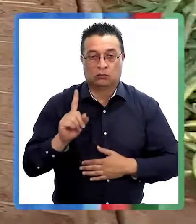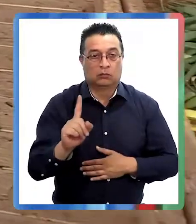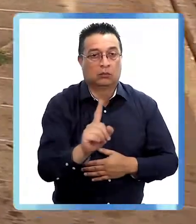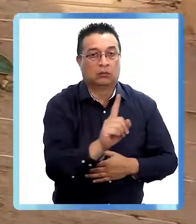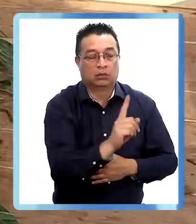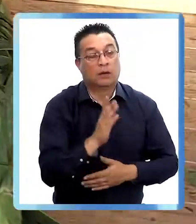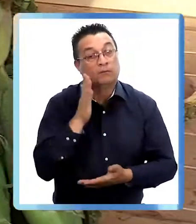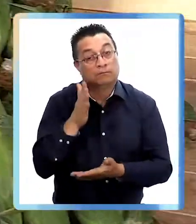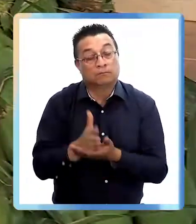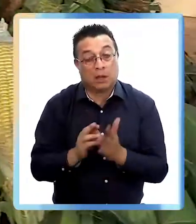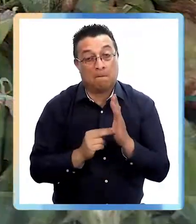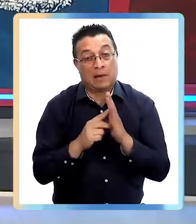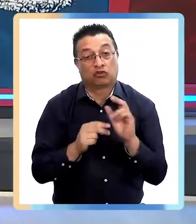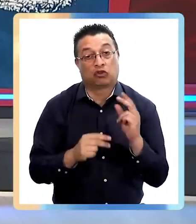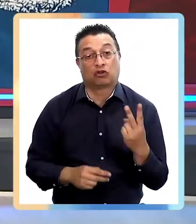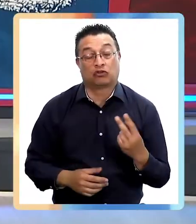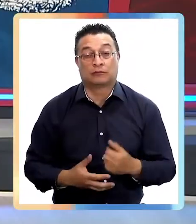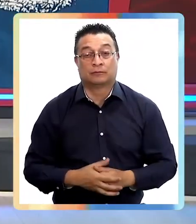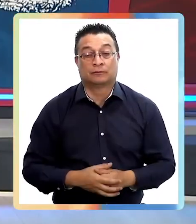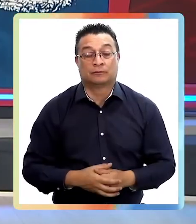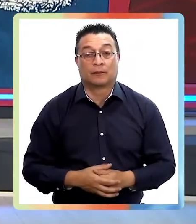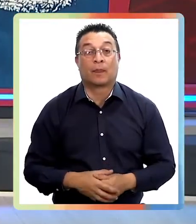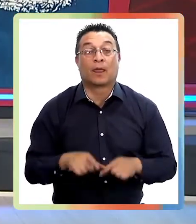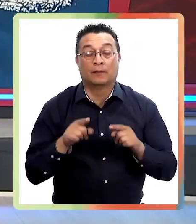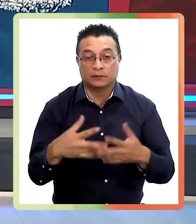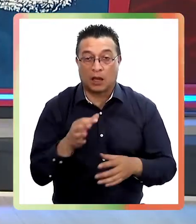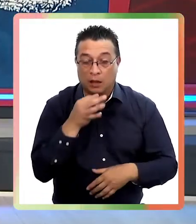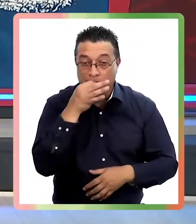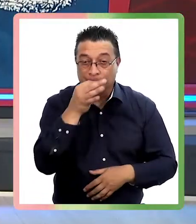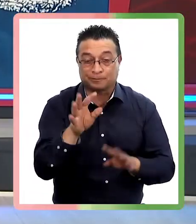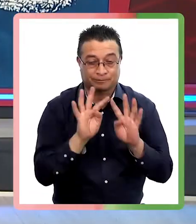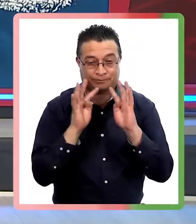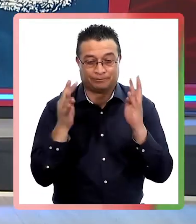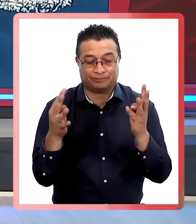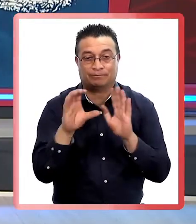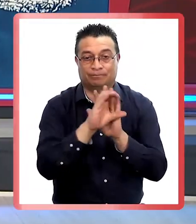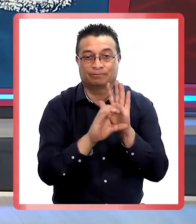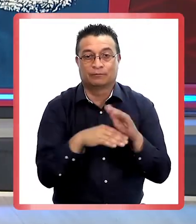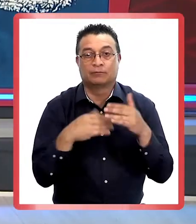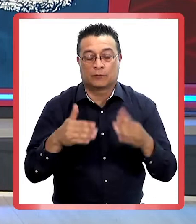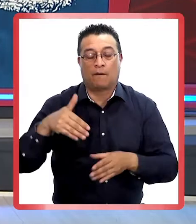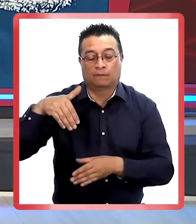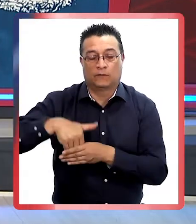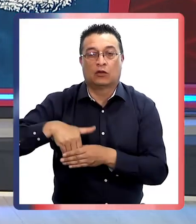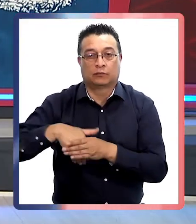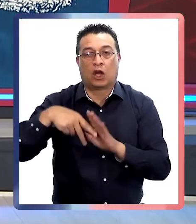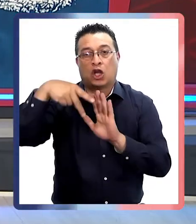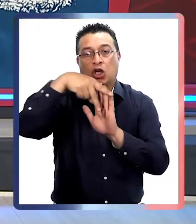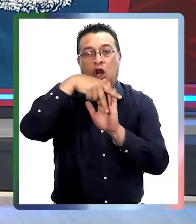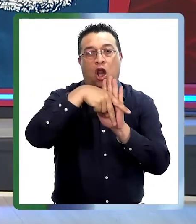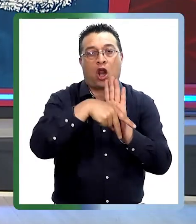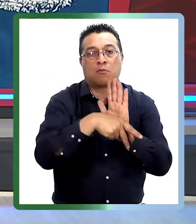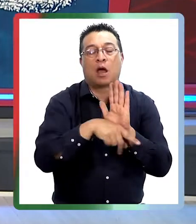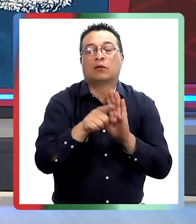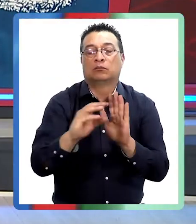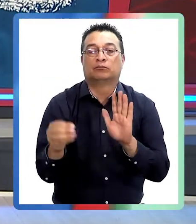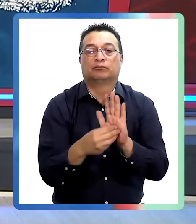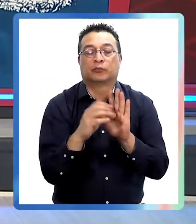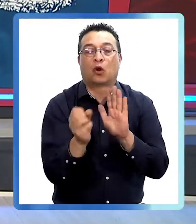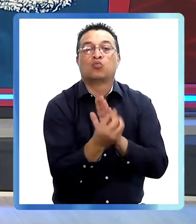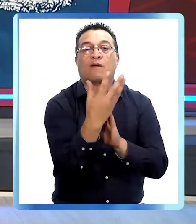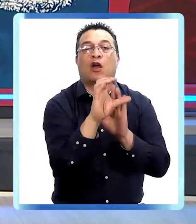que impone esta fase. Ya les contamos que la convención está en plena etapa de votación de las normas que van a formar parte de la